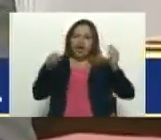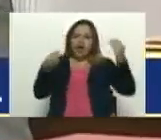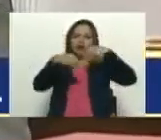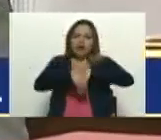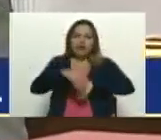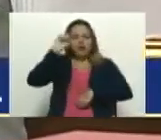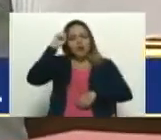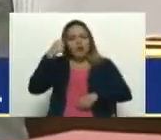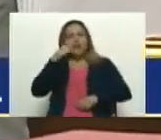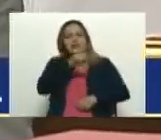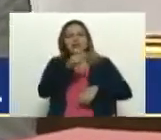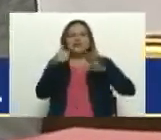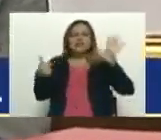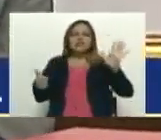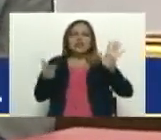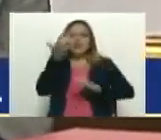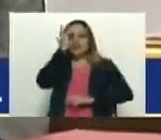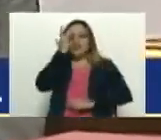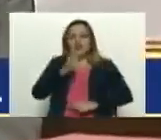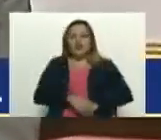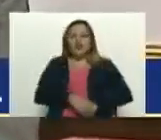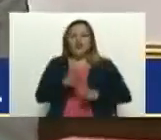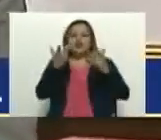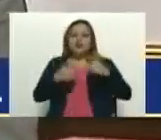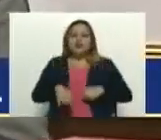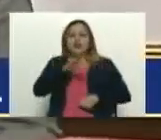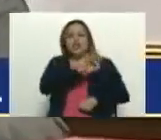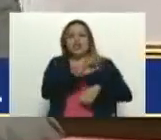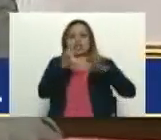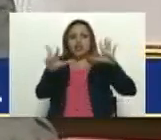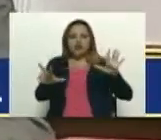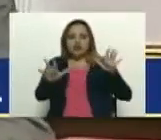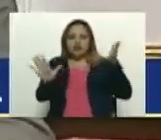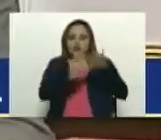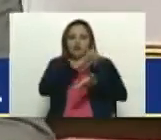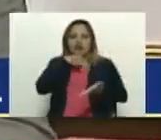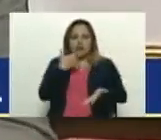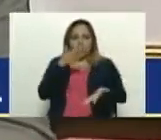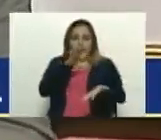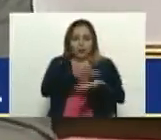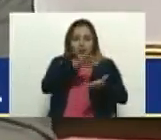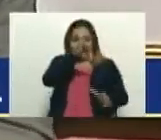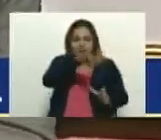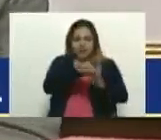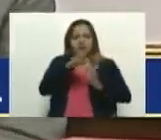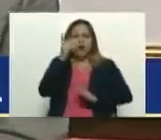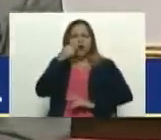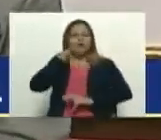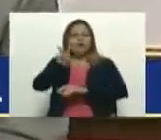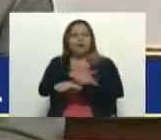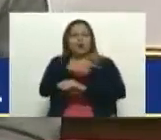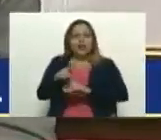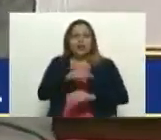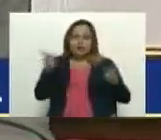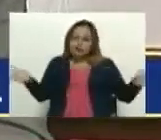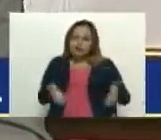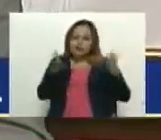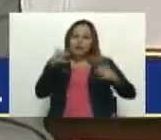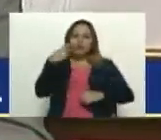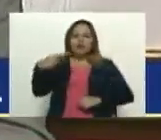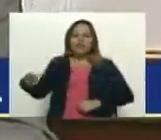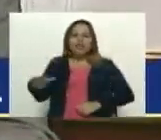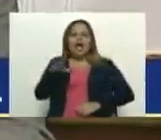de febrero el 38º aniversario de la siembra del cantautor, poeta y activista político Alí